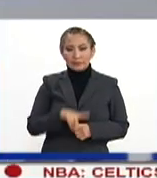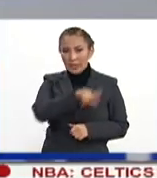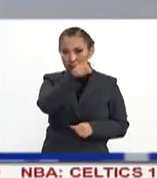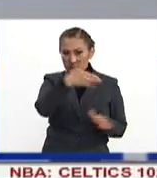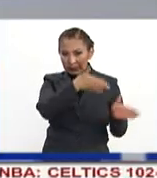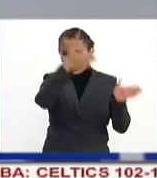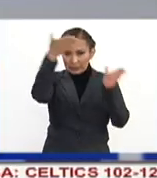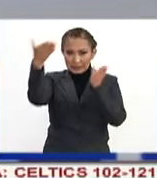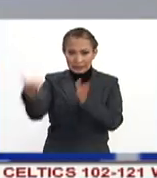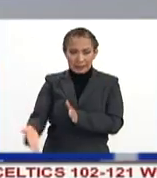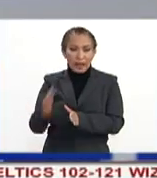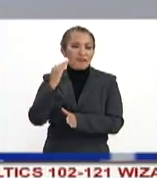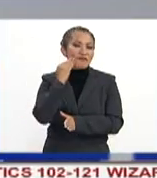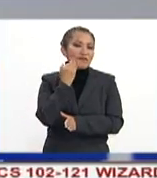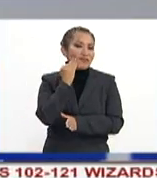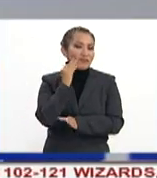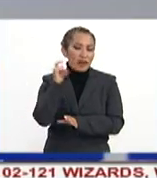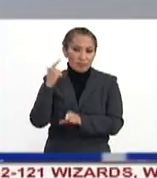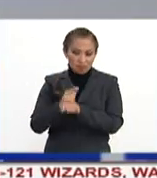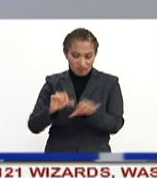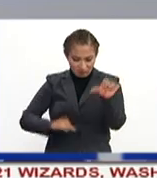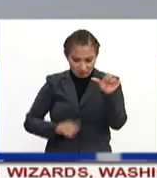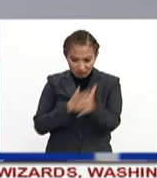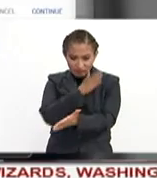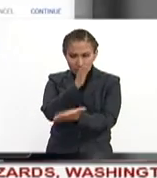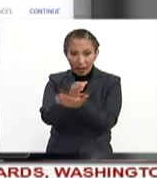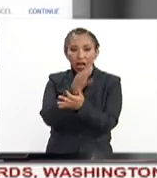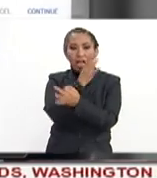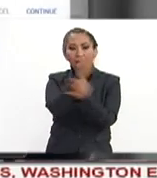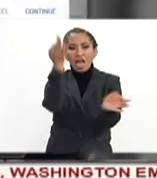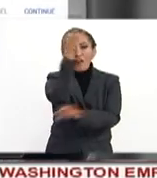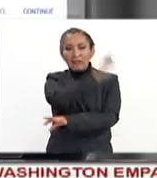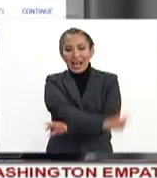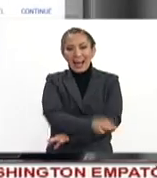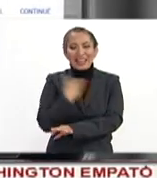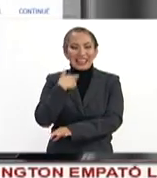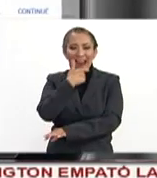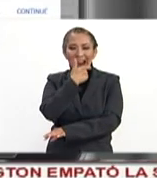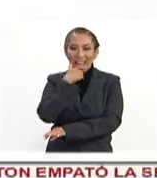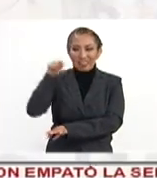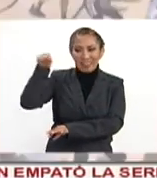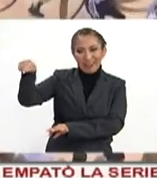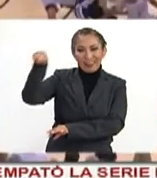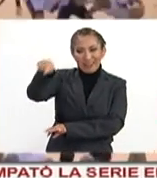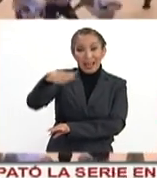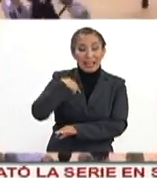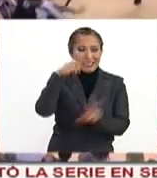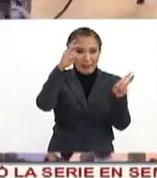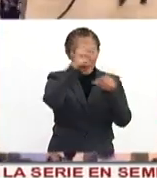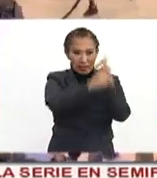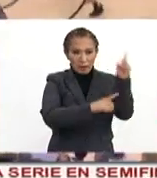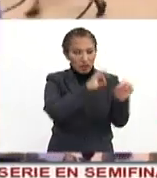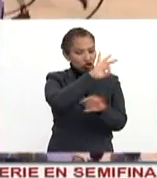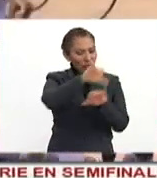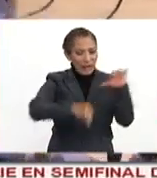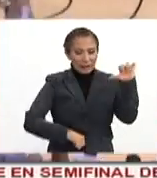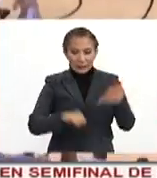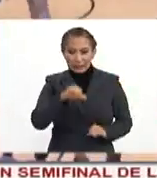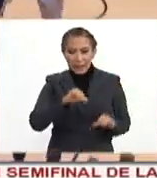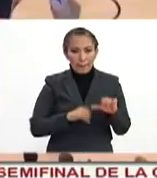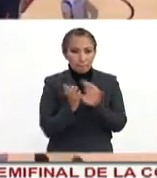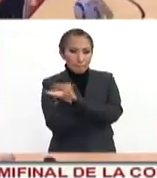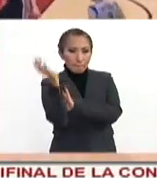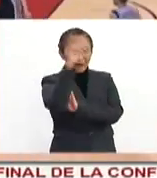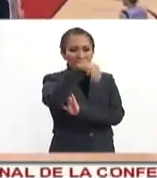Más adelante, Facebook toma acciones en contra de las noticias falsas en Reino Unido y en los deportes toda la actividad de